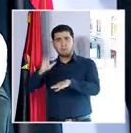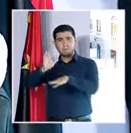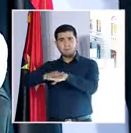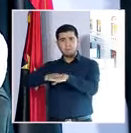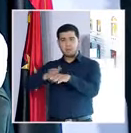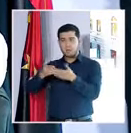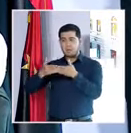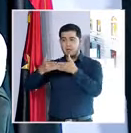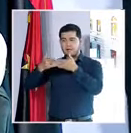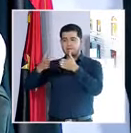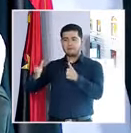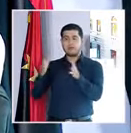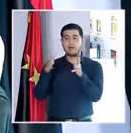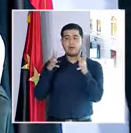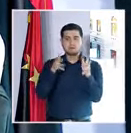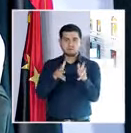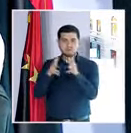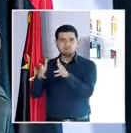Catatumbo.